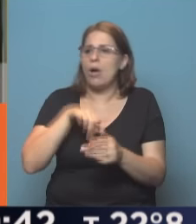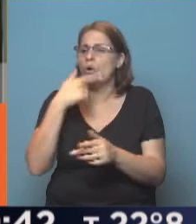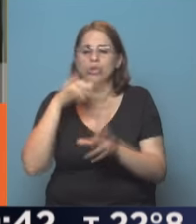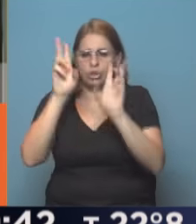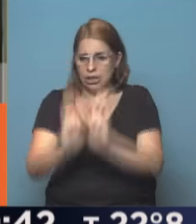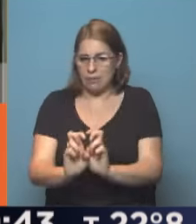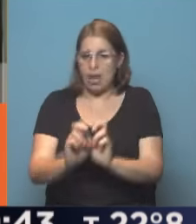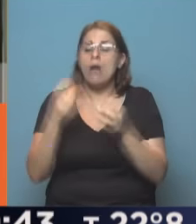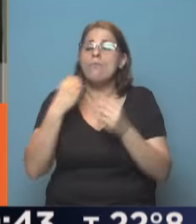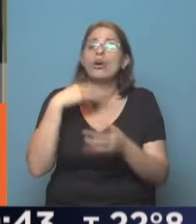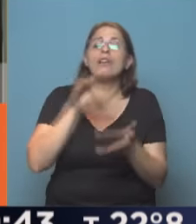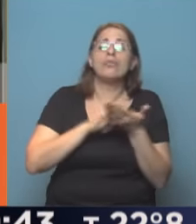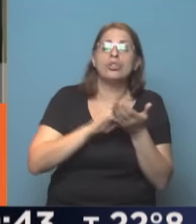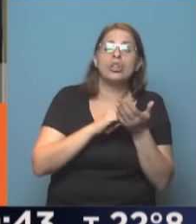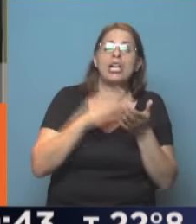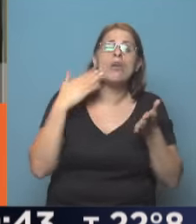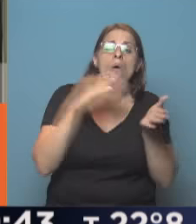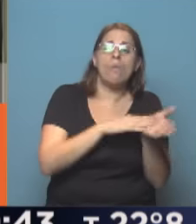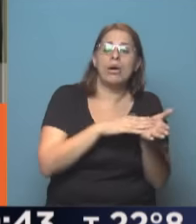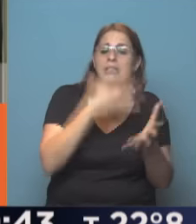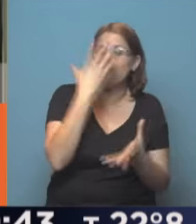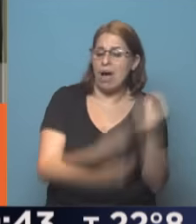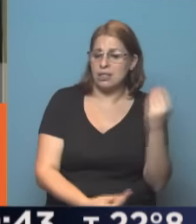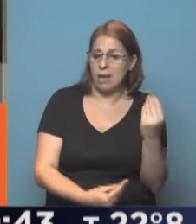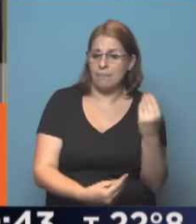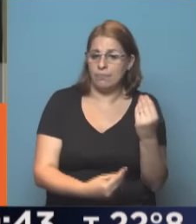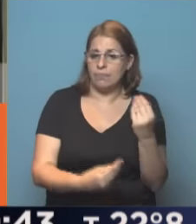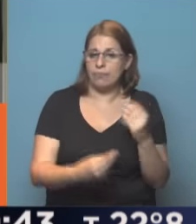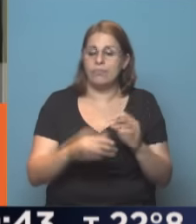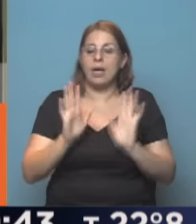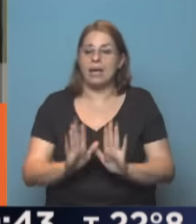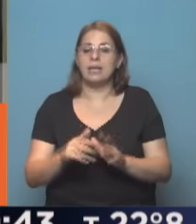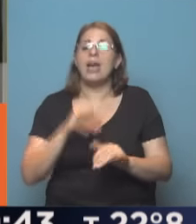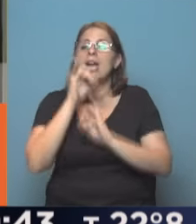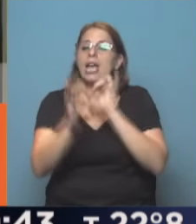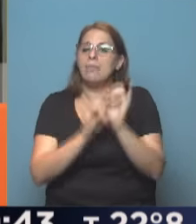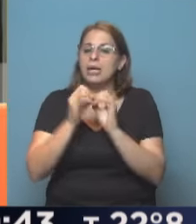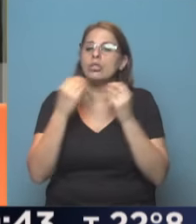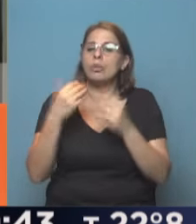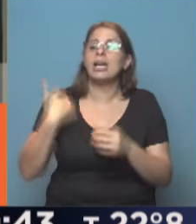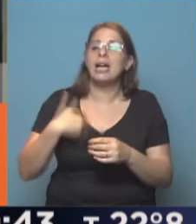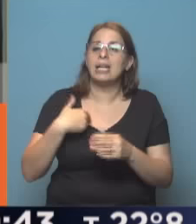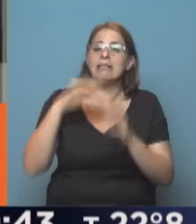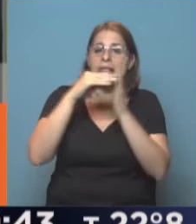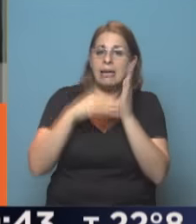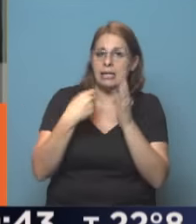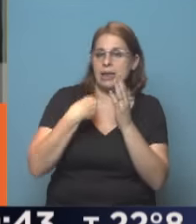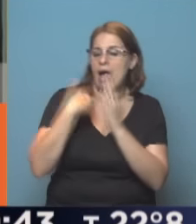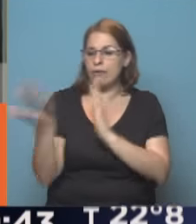porque los funcionarios que prepararon la muestra lo hicieron en forma equivocada y aquí estamos, explicando que la Argentina está fuera de un ranking.